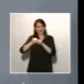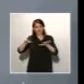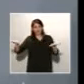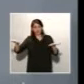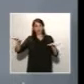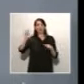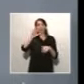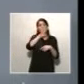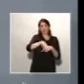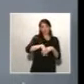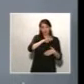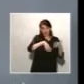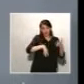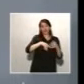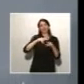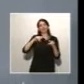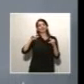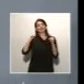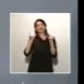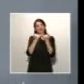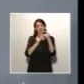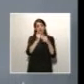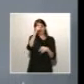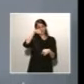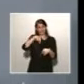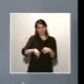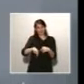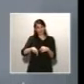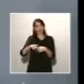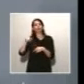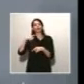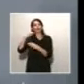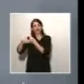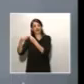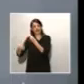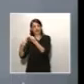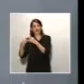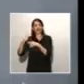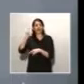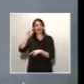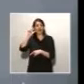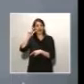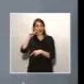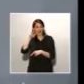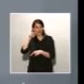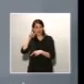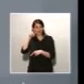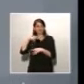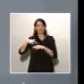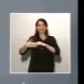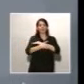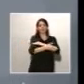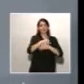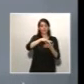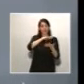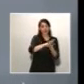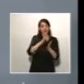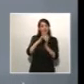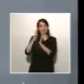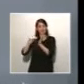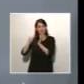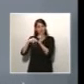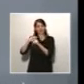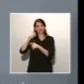Sur, Gran Canaria, Alicante, y en los puertos de Barcelona, Málaga, Valencia y Castellón. Seguimos también